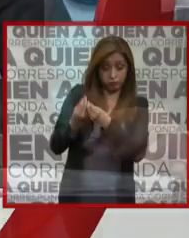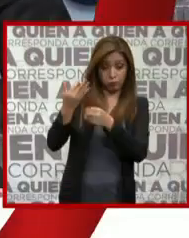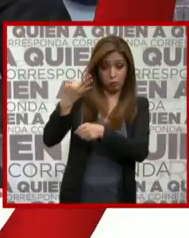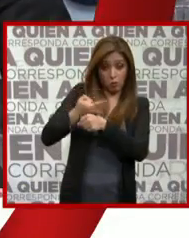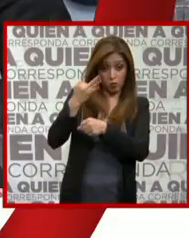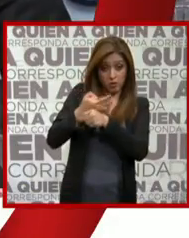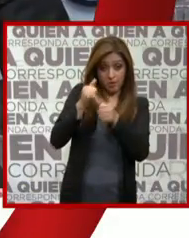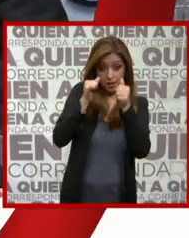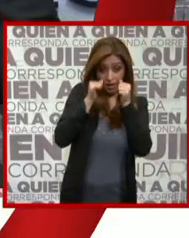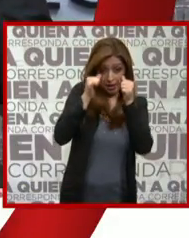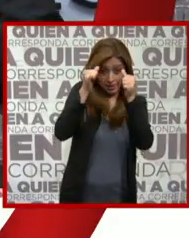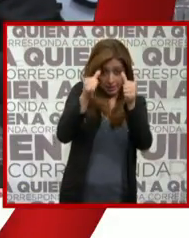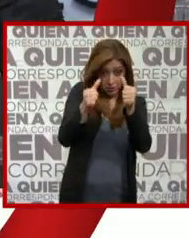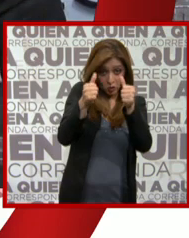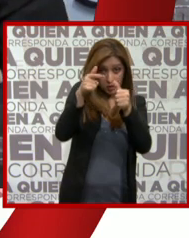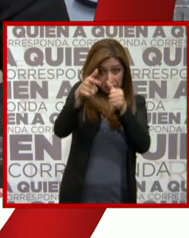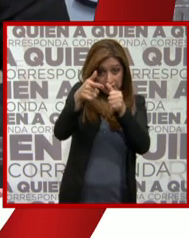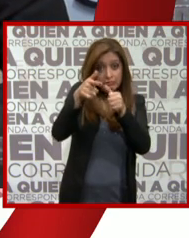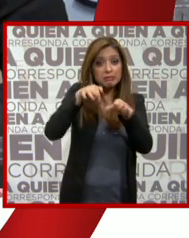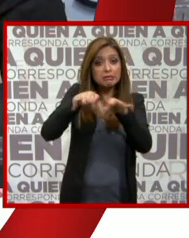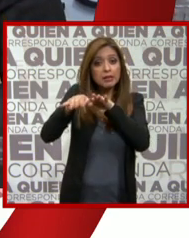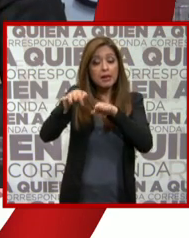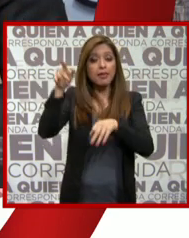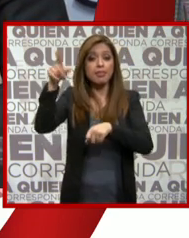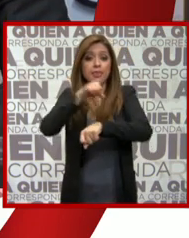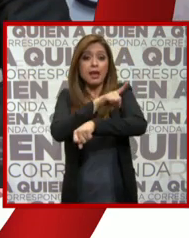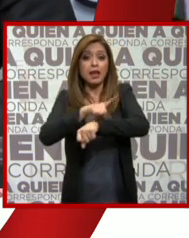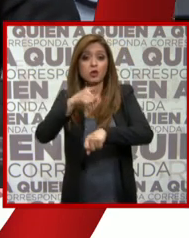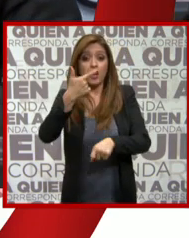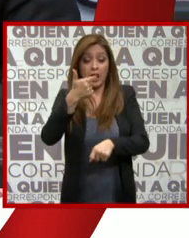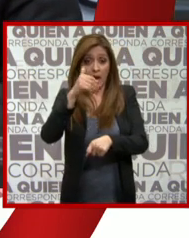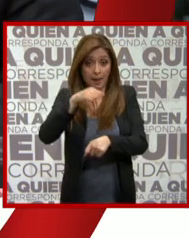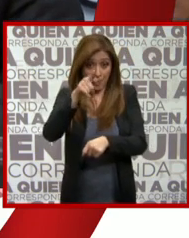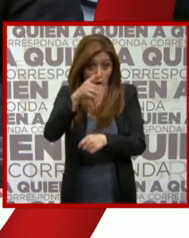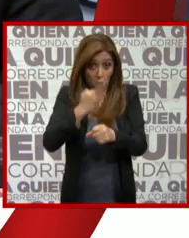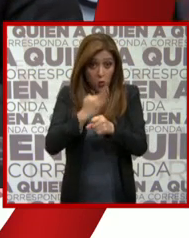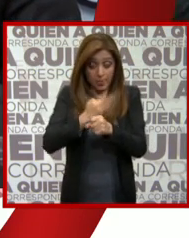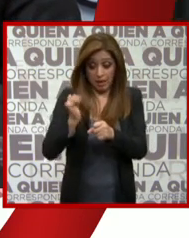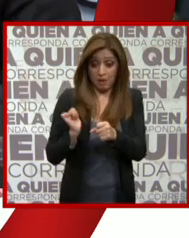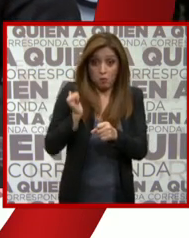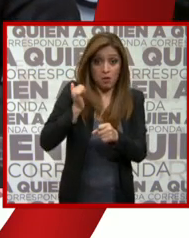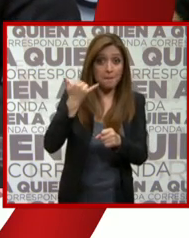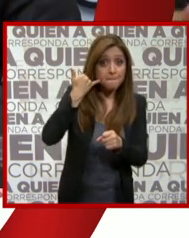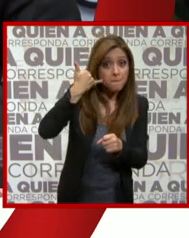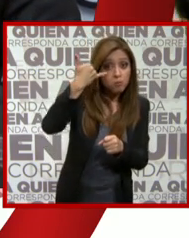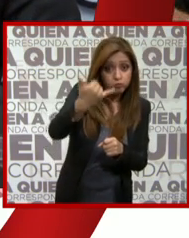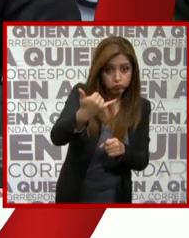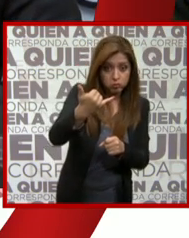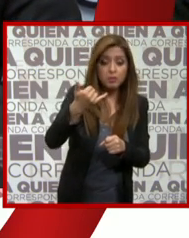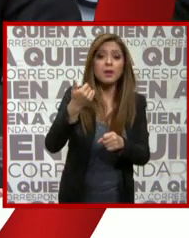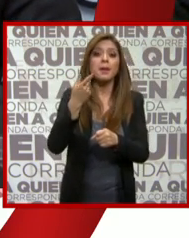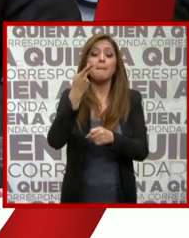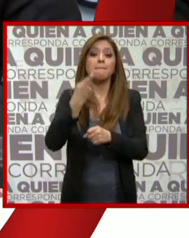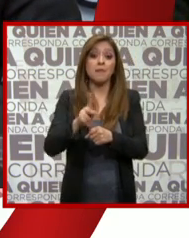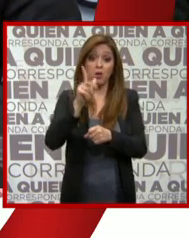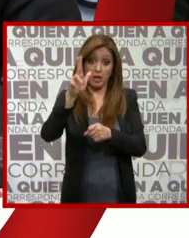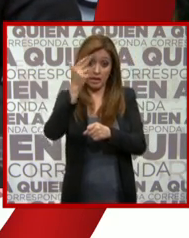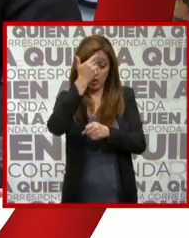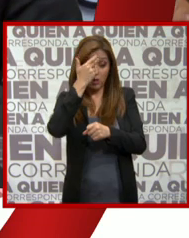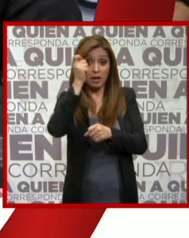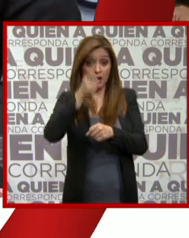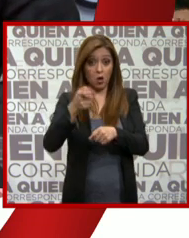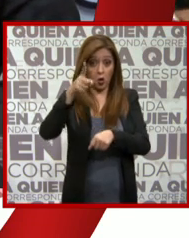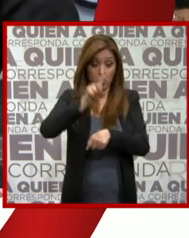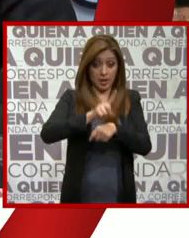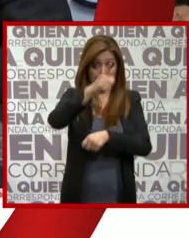momentos. Es la gente de Gustavo Madero. Es el momento perfecto que pueden hacerlo sus atenciones. Recuerde que el día de